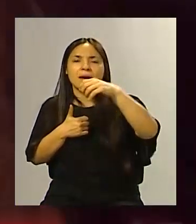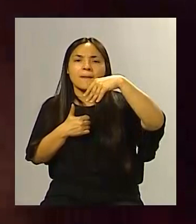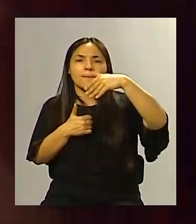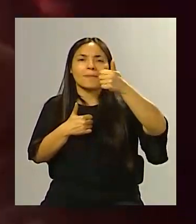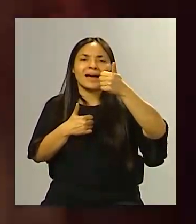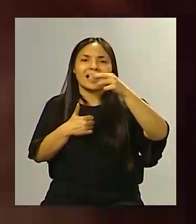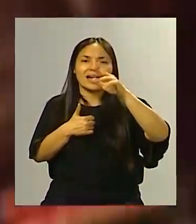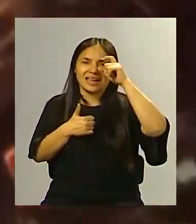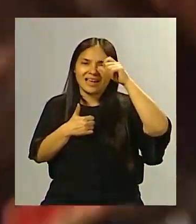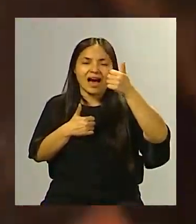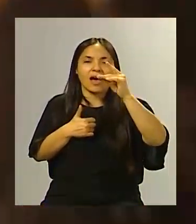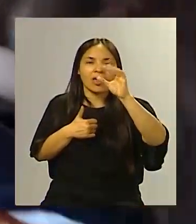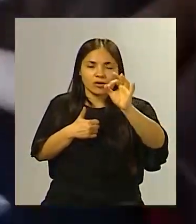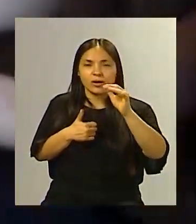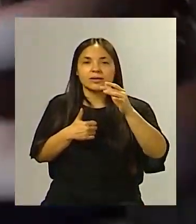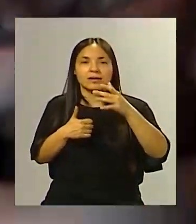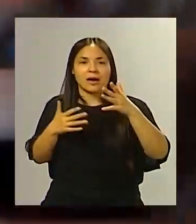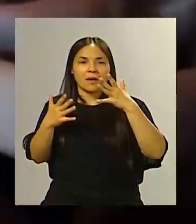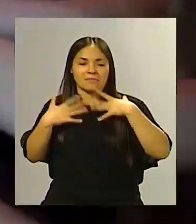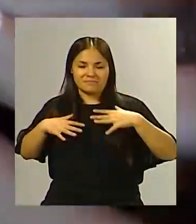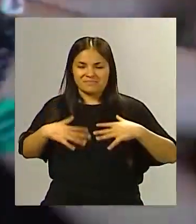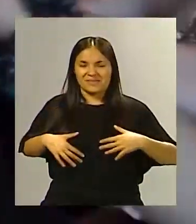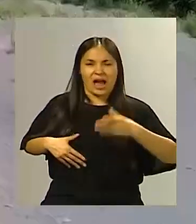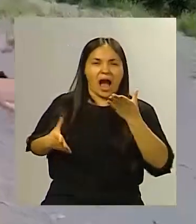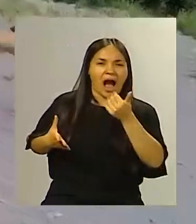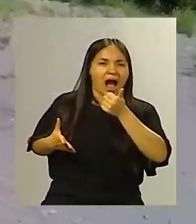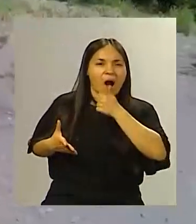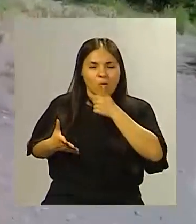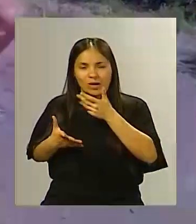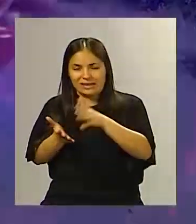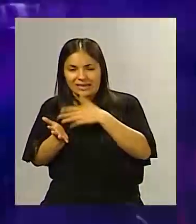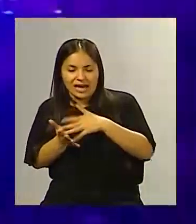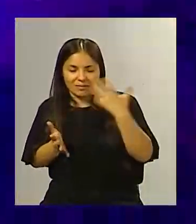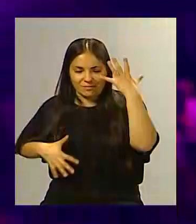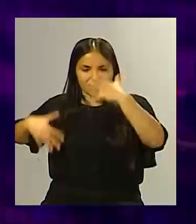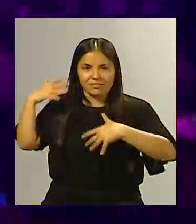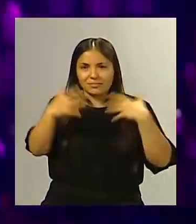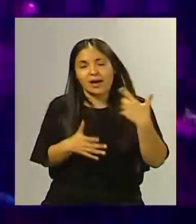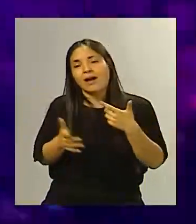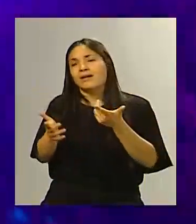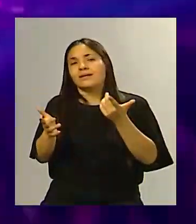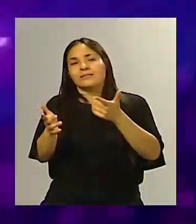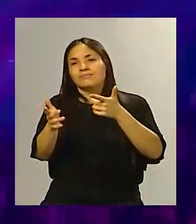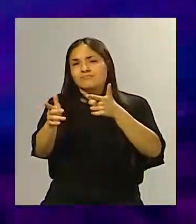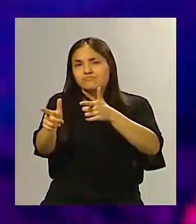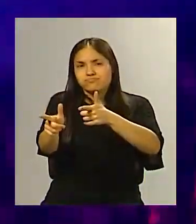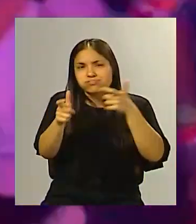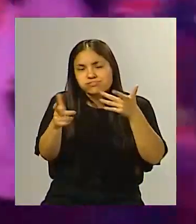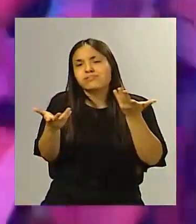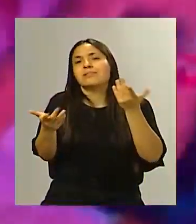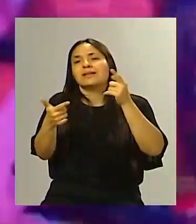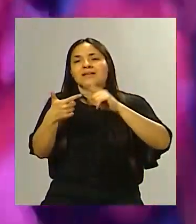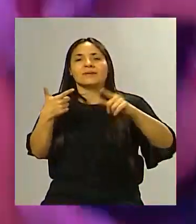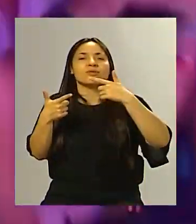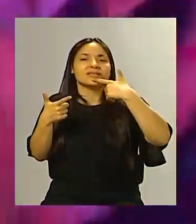quedan todos embarrados y demás. Se hace también en la costa atlántica, se hace paintball, se hace four-track. Se hace